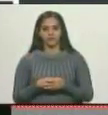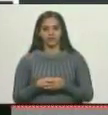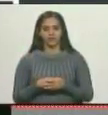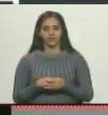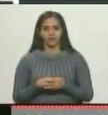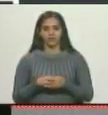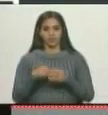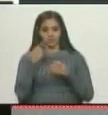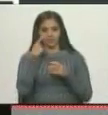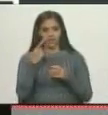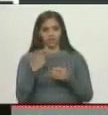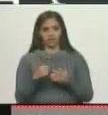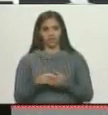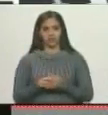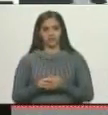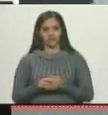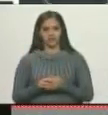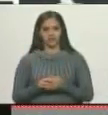que